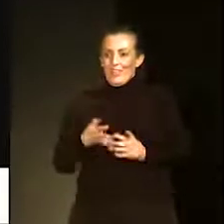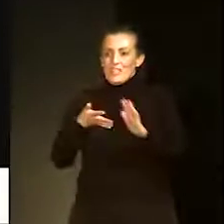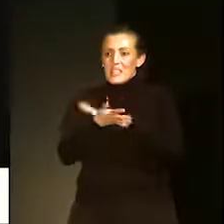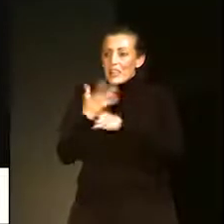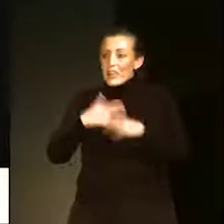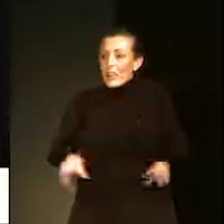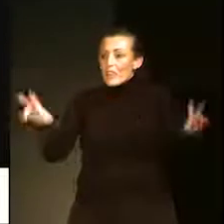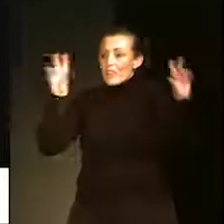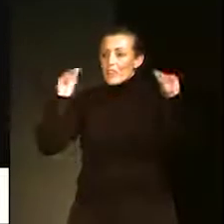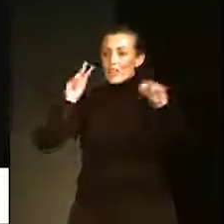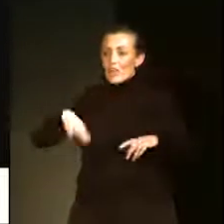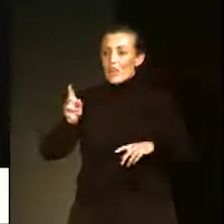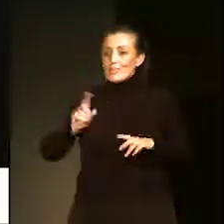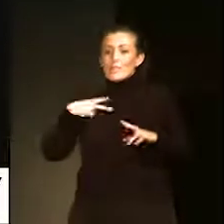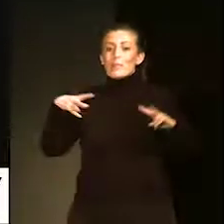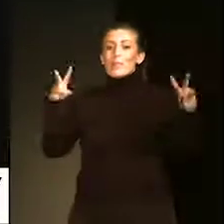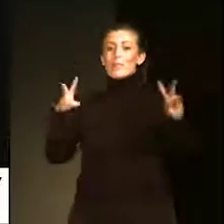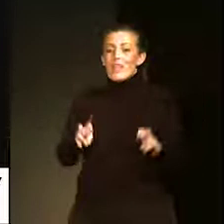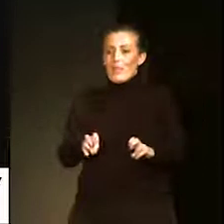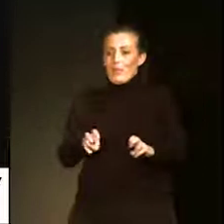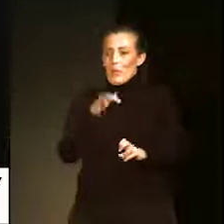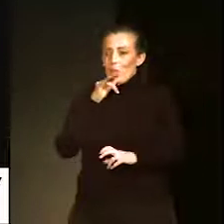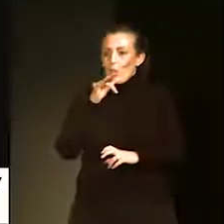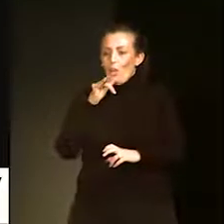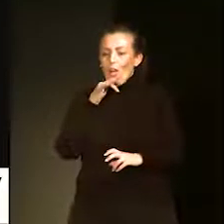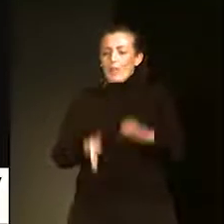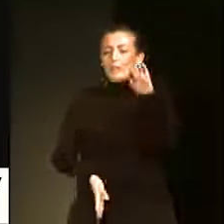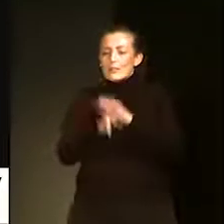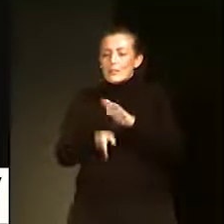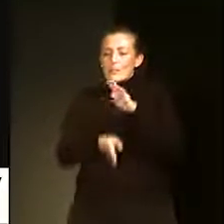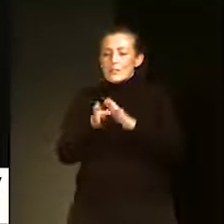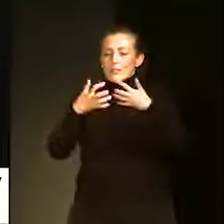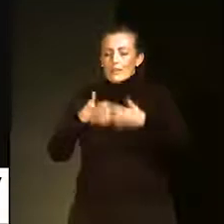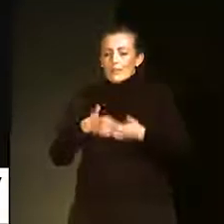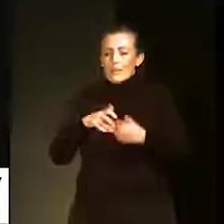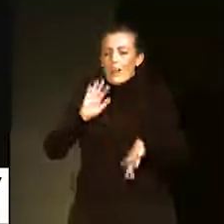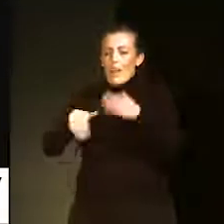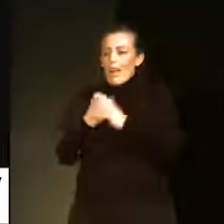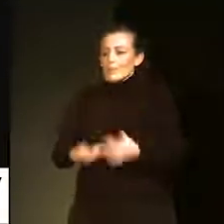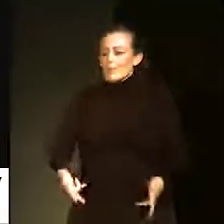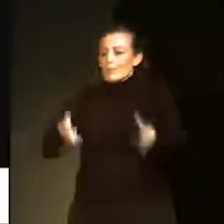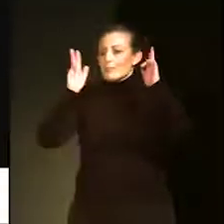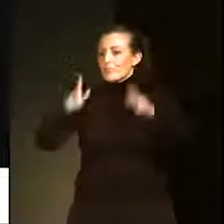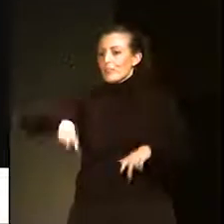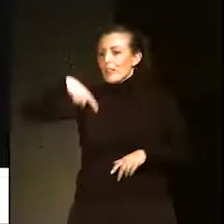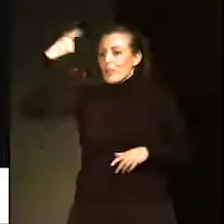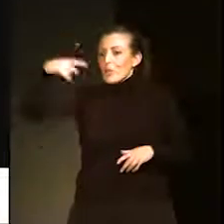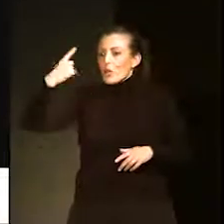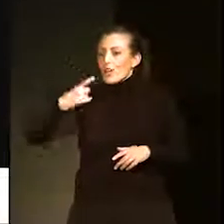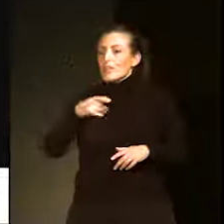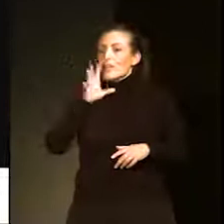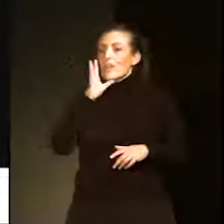fin, pero sí es el principio, porque queda mucho todavía por hacer para democratizar la cultura y se